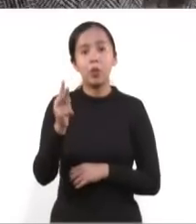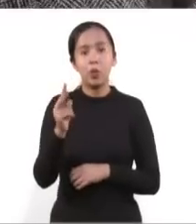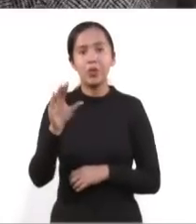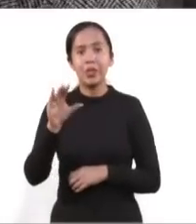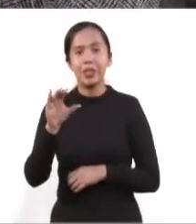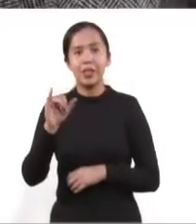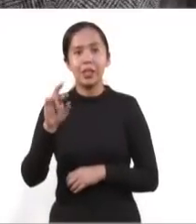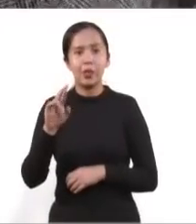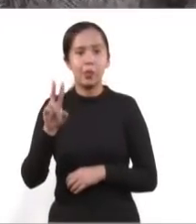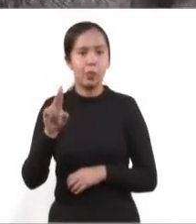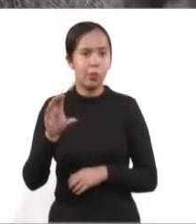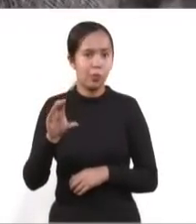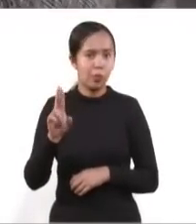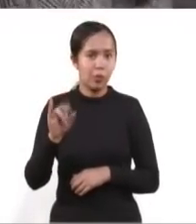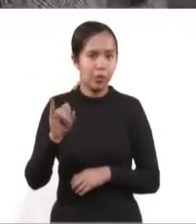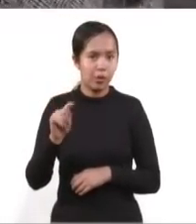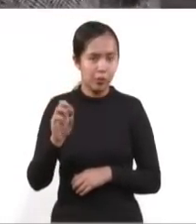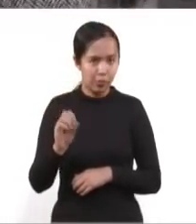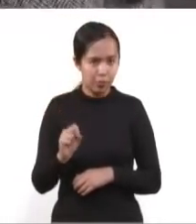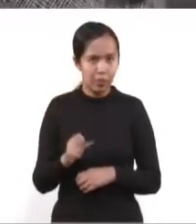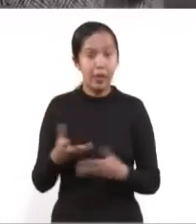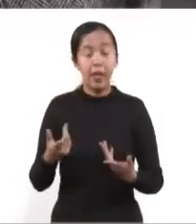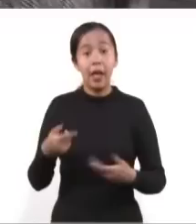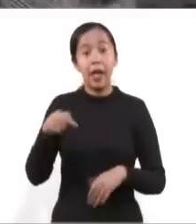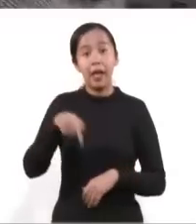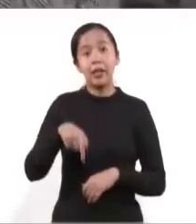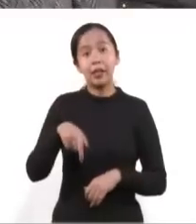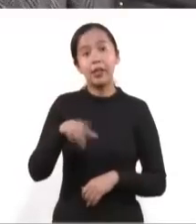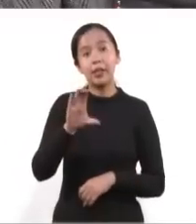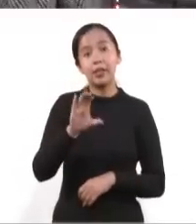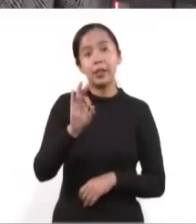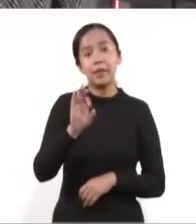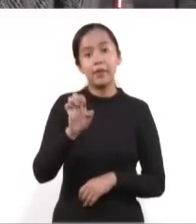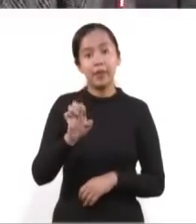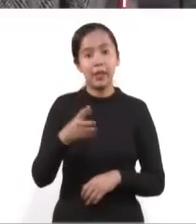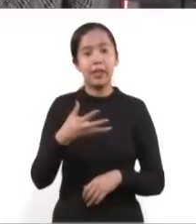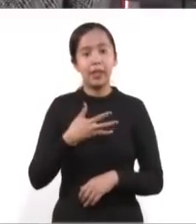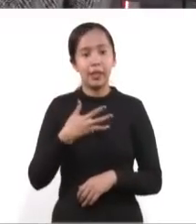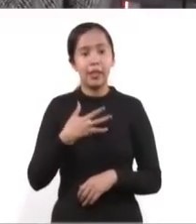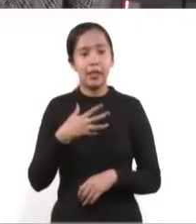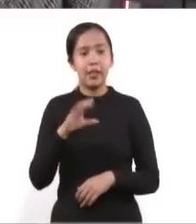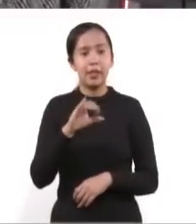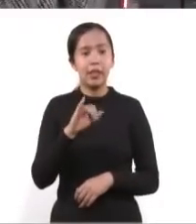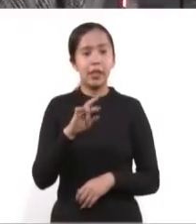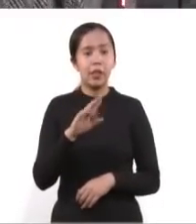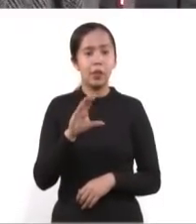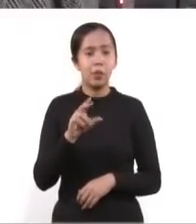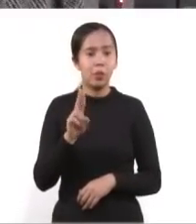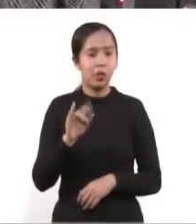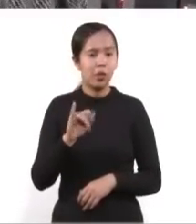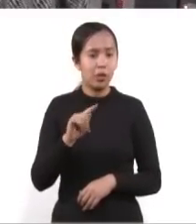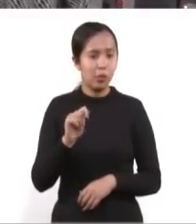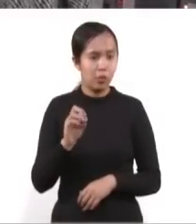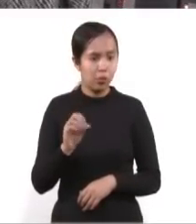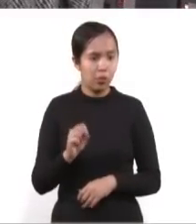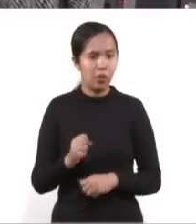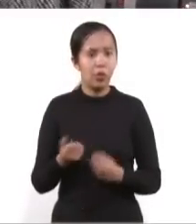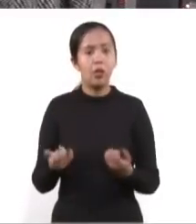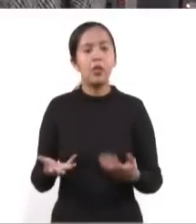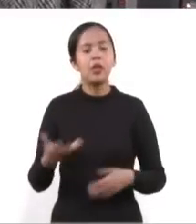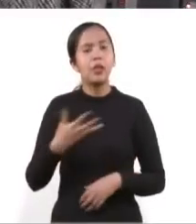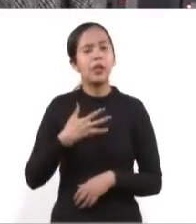doctora, que en ninguna subestación de CFE tenemos una sola con 71 circuitos. Regularmente traemos la más grande